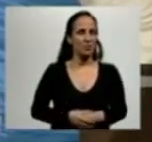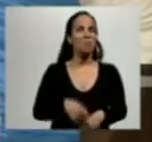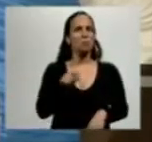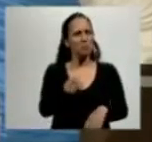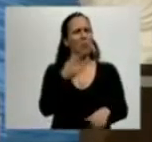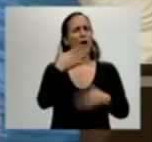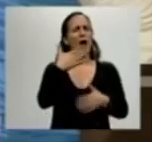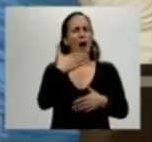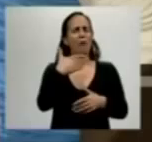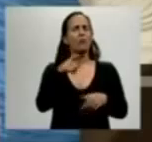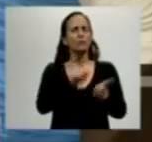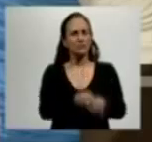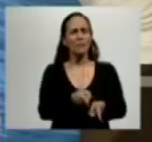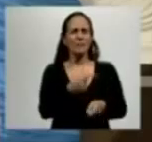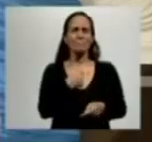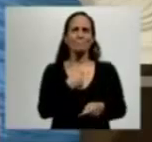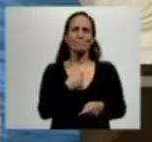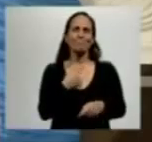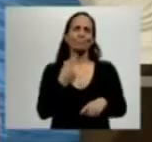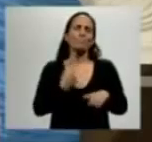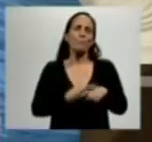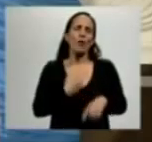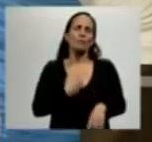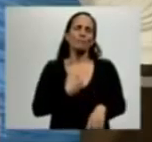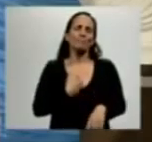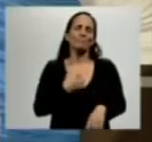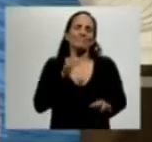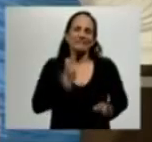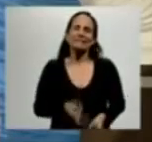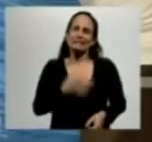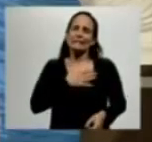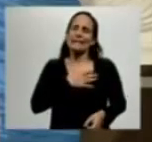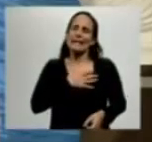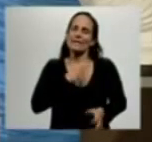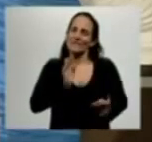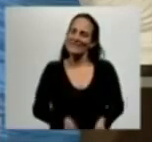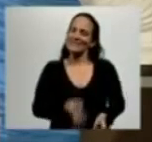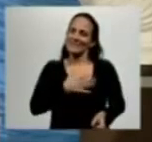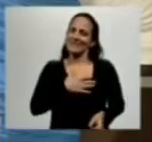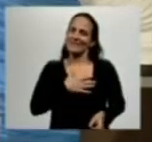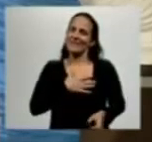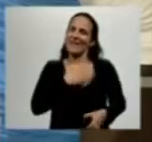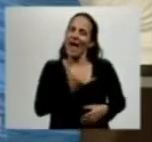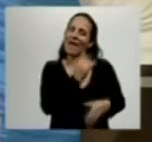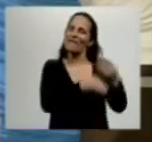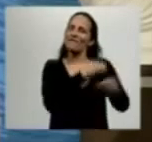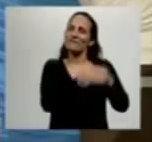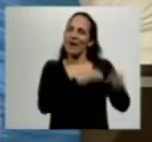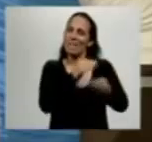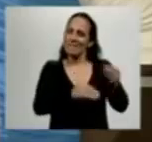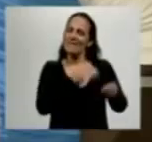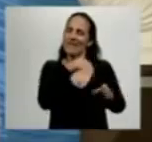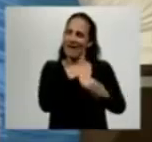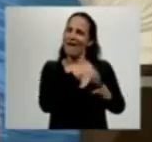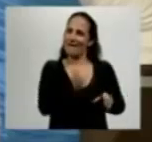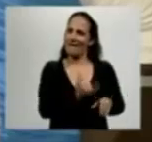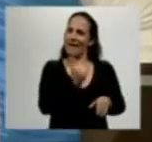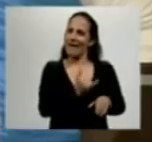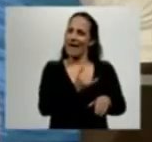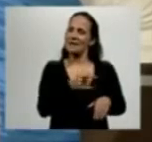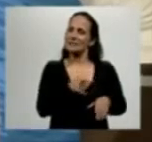hablo también con conocimiento de causa muy directa, de familiares directos que